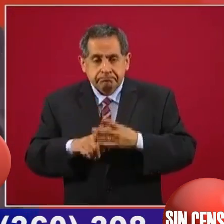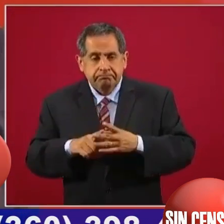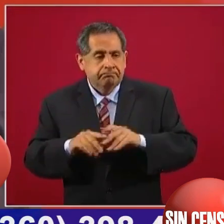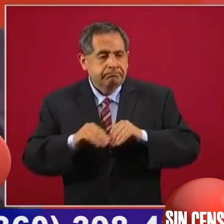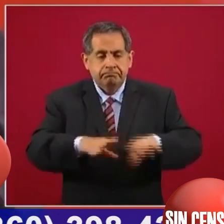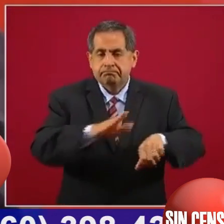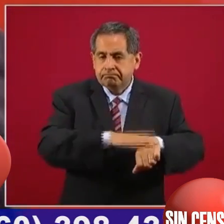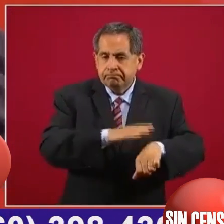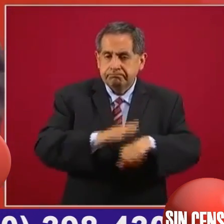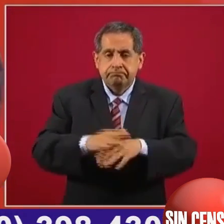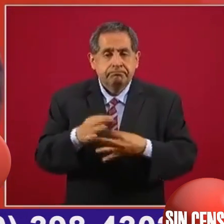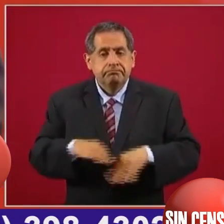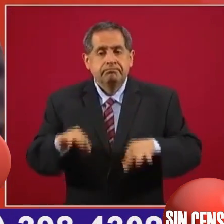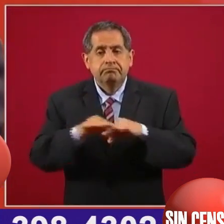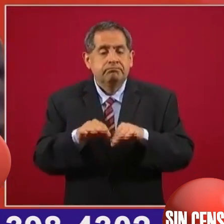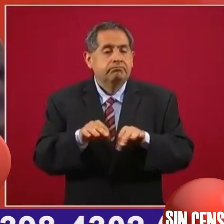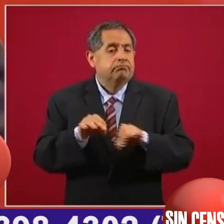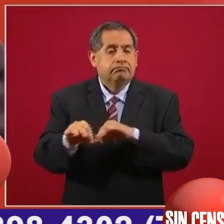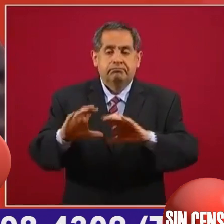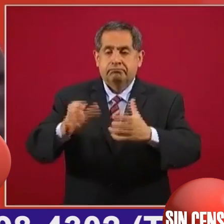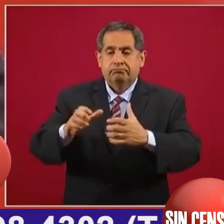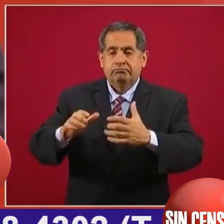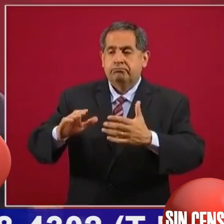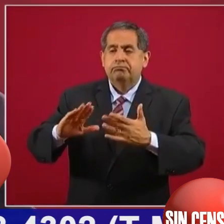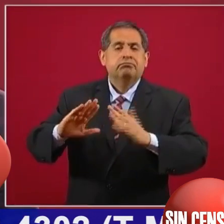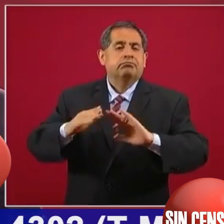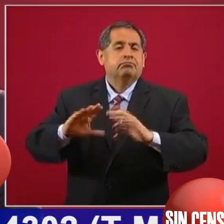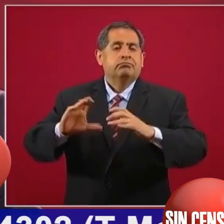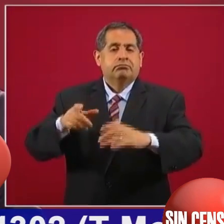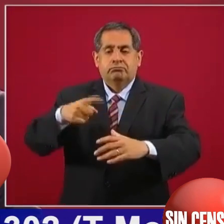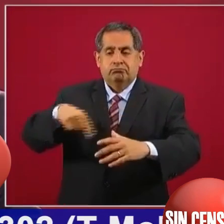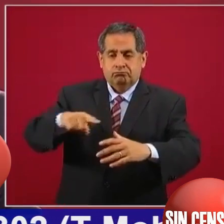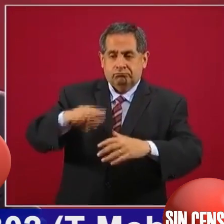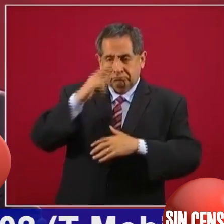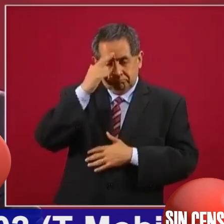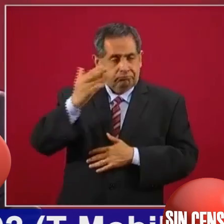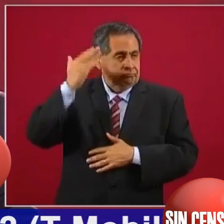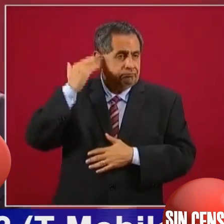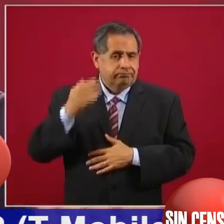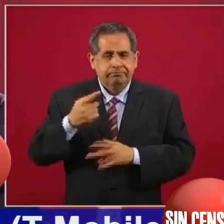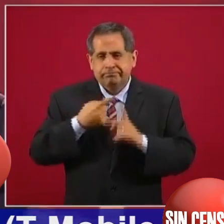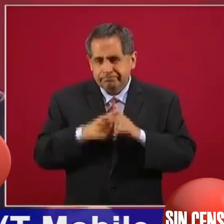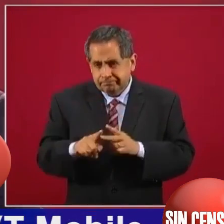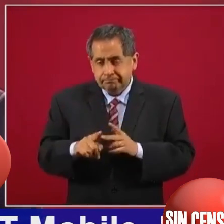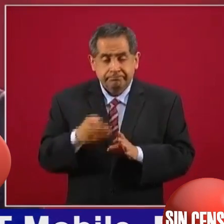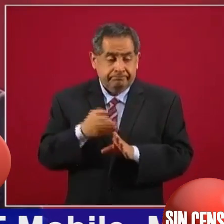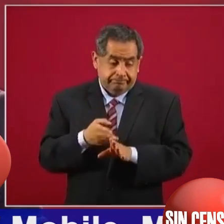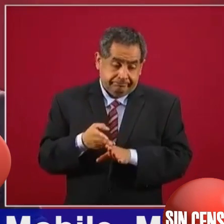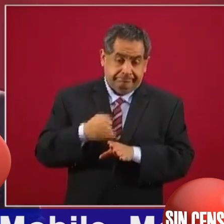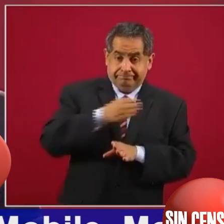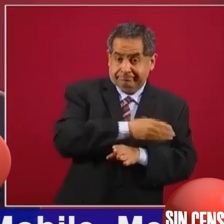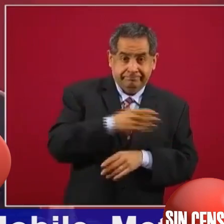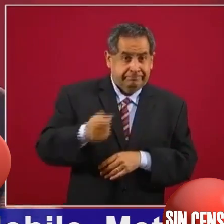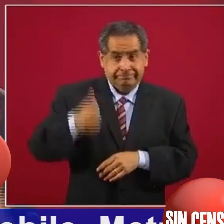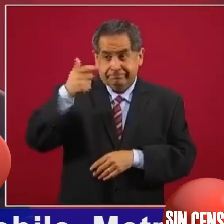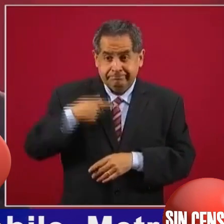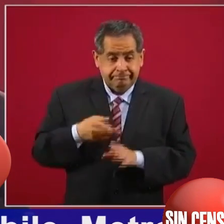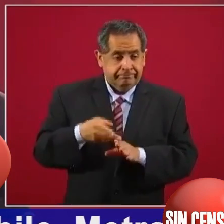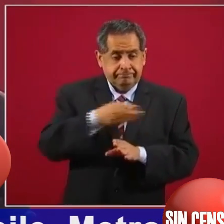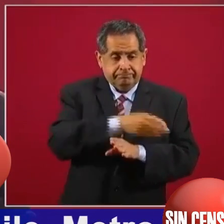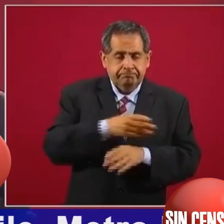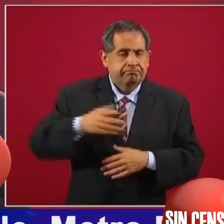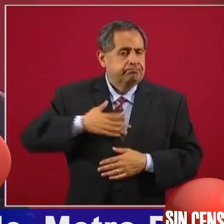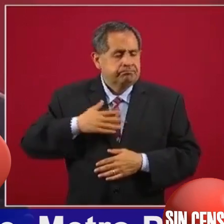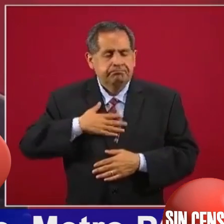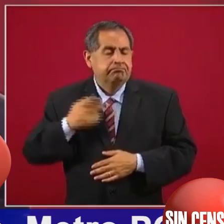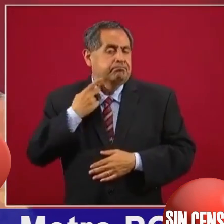la importancia del trabajo comunitario. En todo momento, desde que empezó la epidemia, de hecho antes de tener el primer caso, la